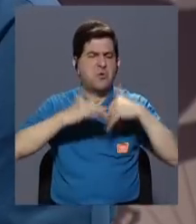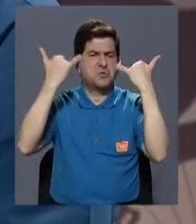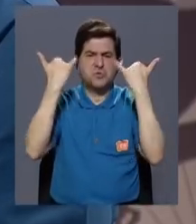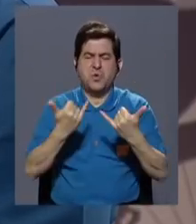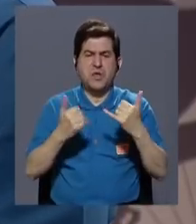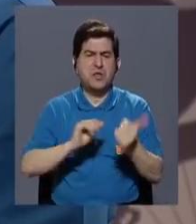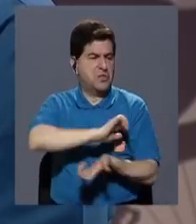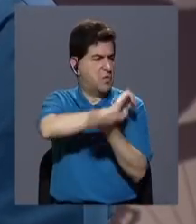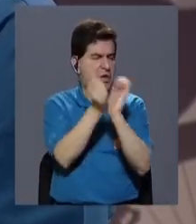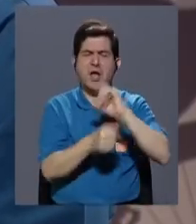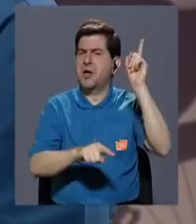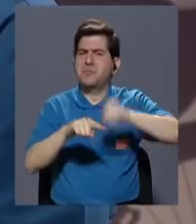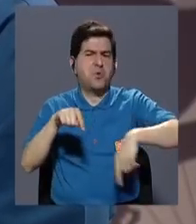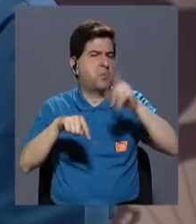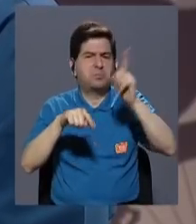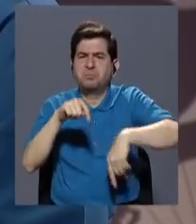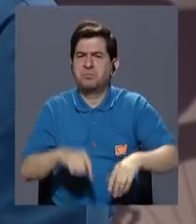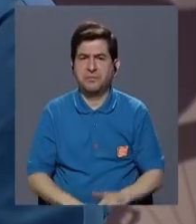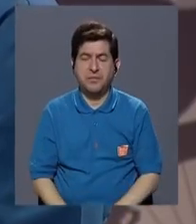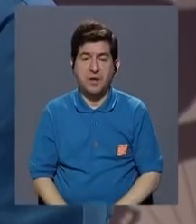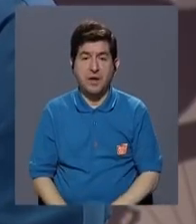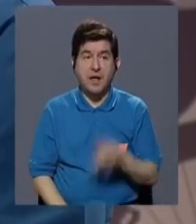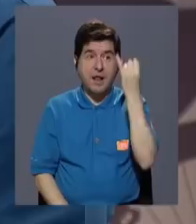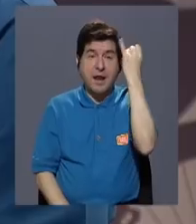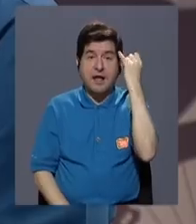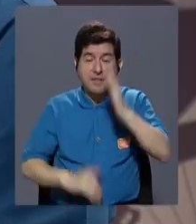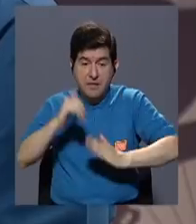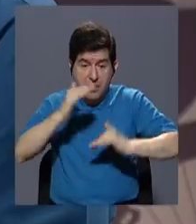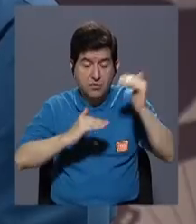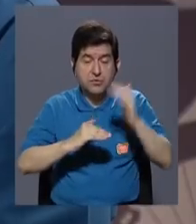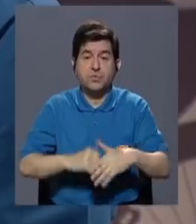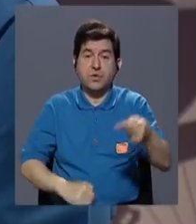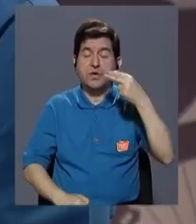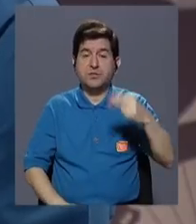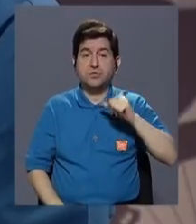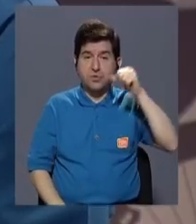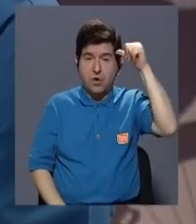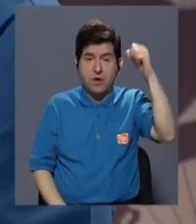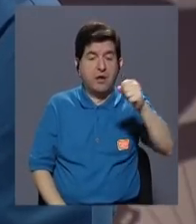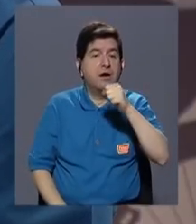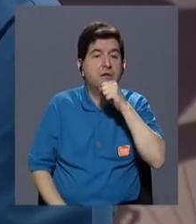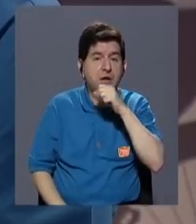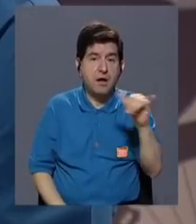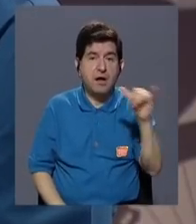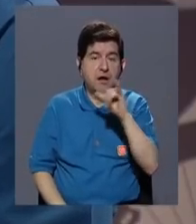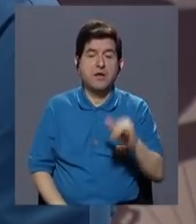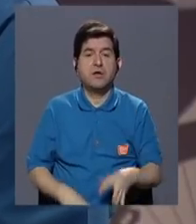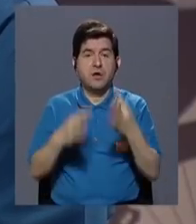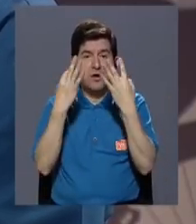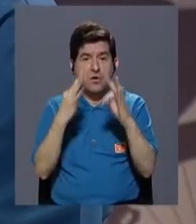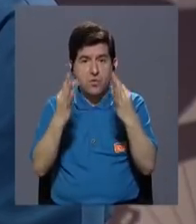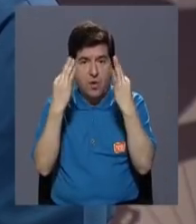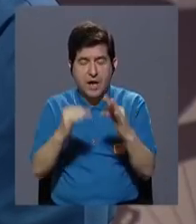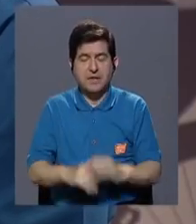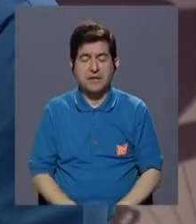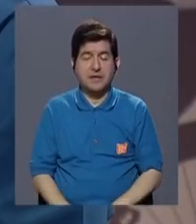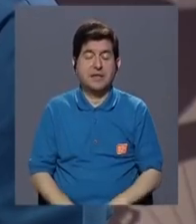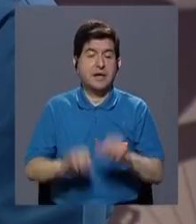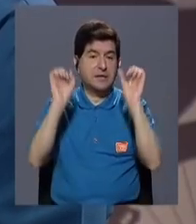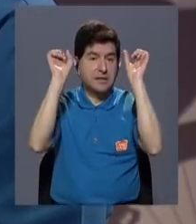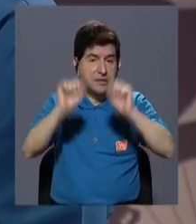no hay un margen de cambio y la idea de construir una historia de adultos mayores también para llevarlos un poco al límite